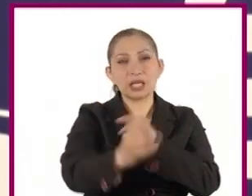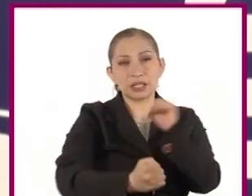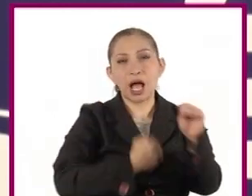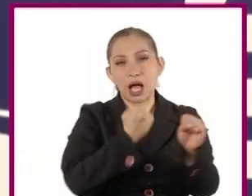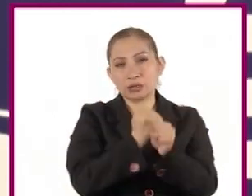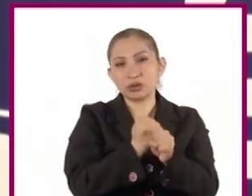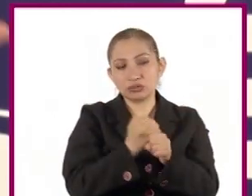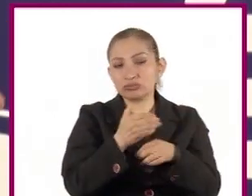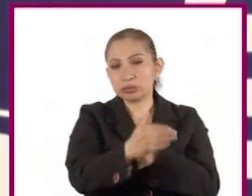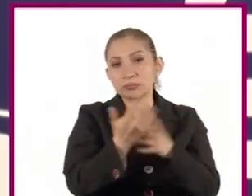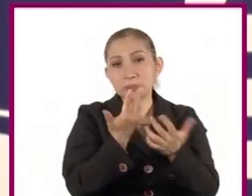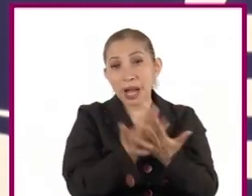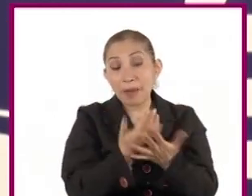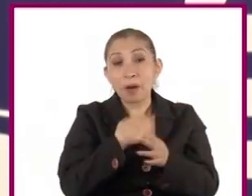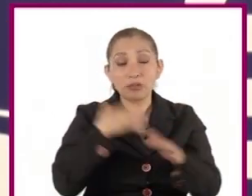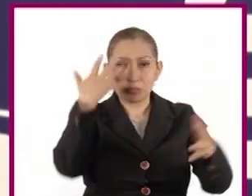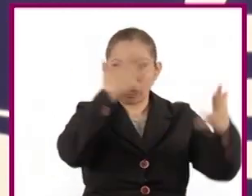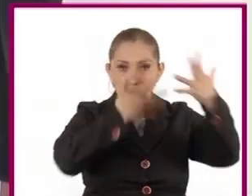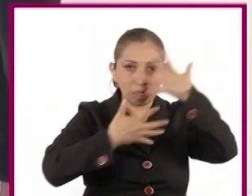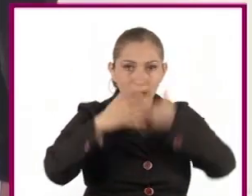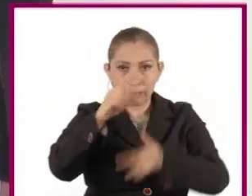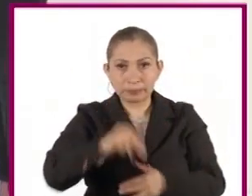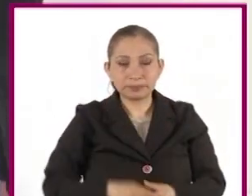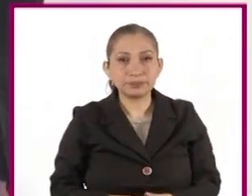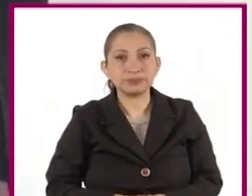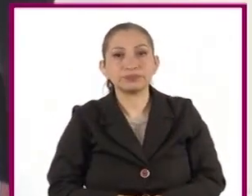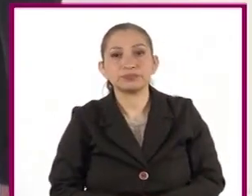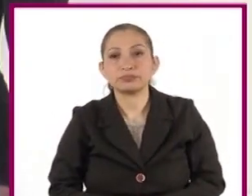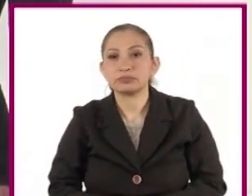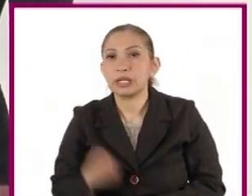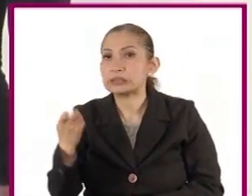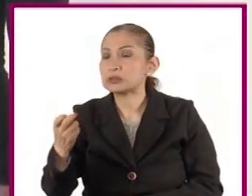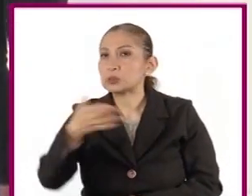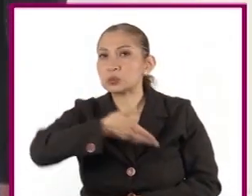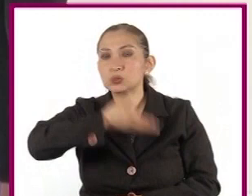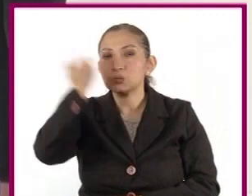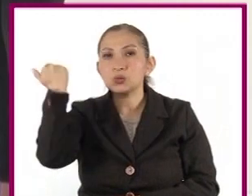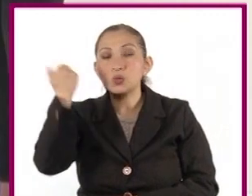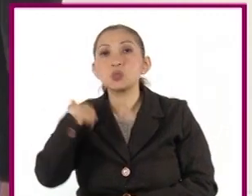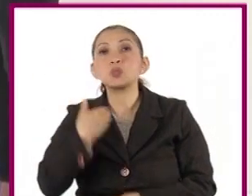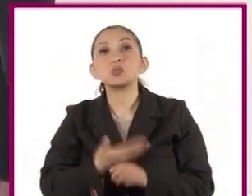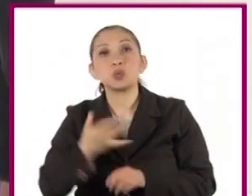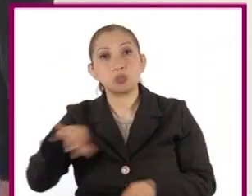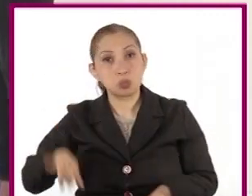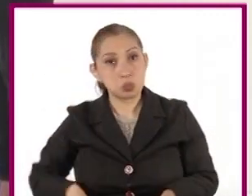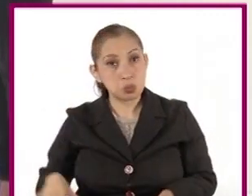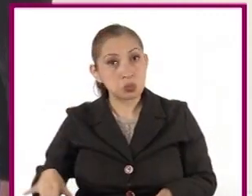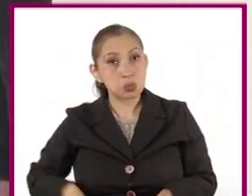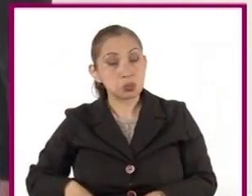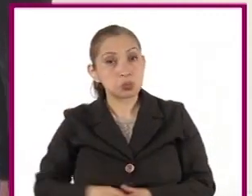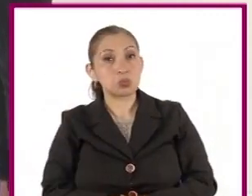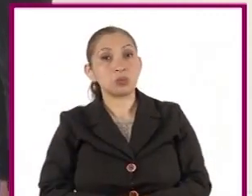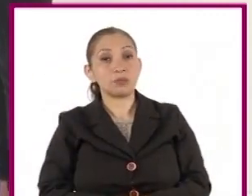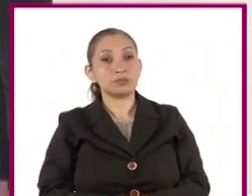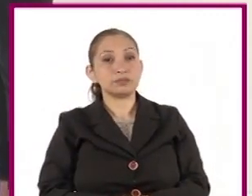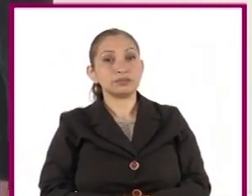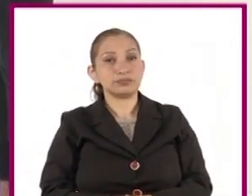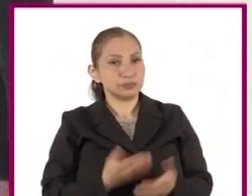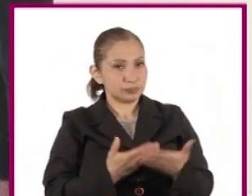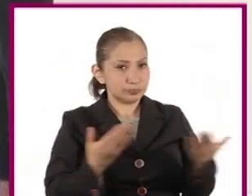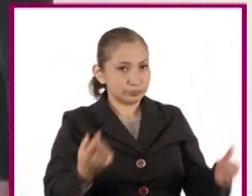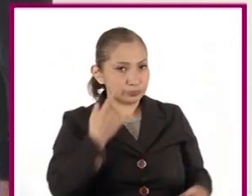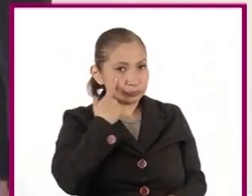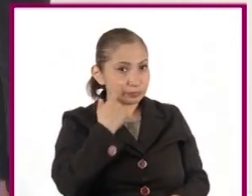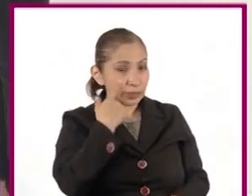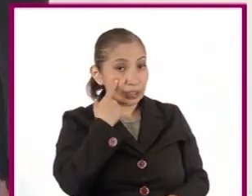años siguientes para evitar confusiones. Eso sí no lo sabía, maestra, es muy interesante. Ahora,